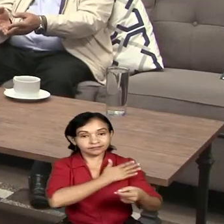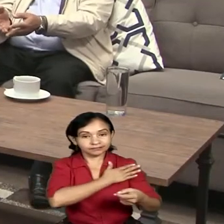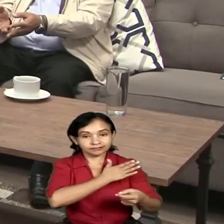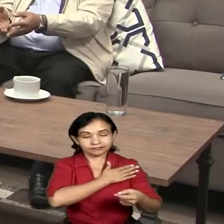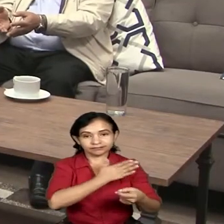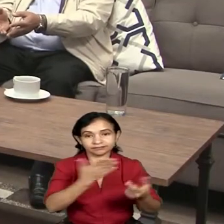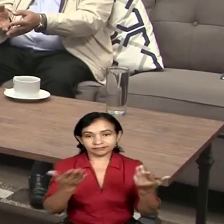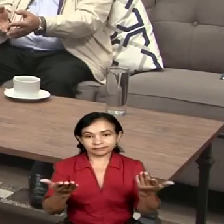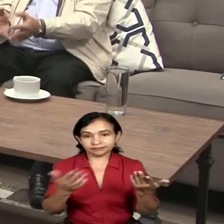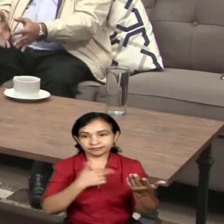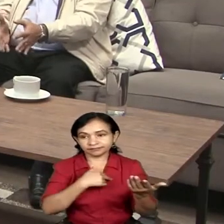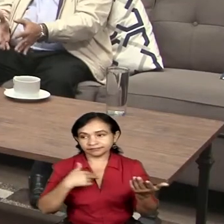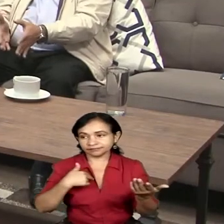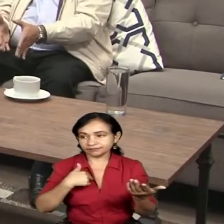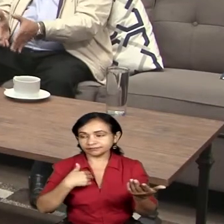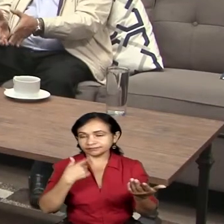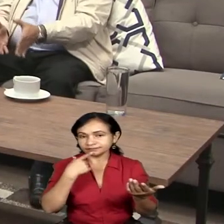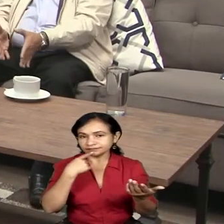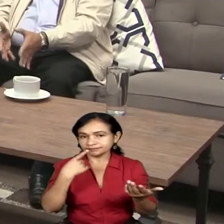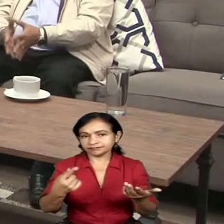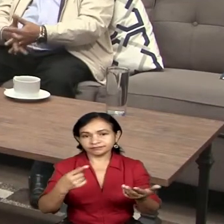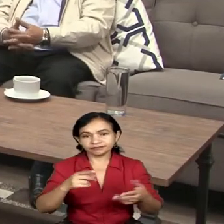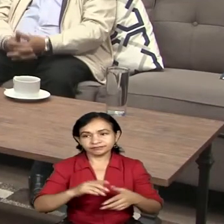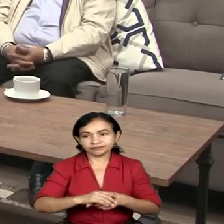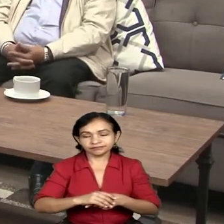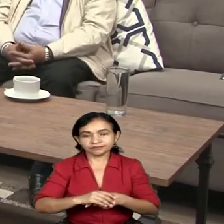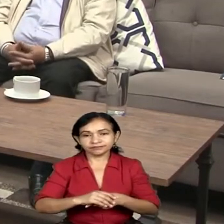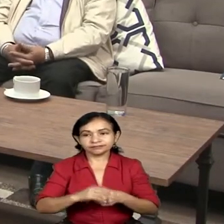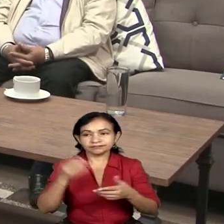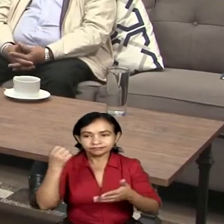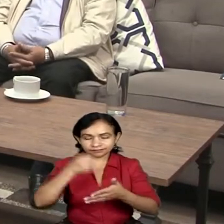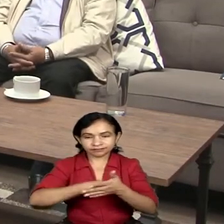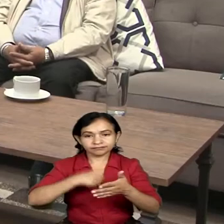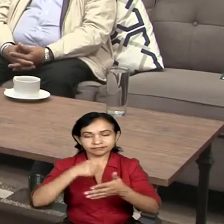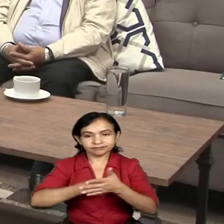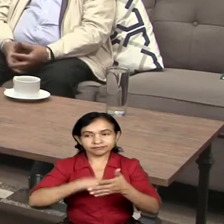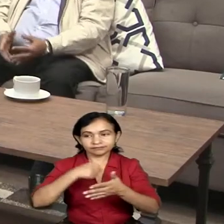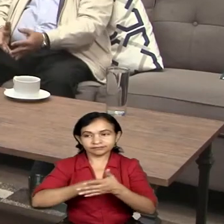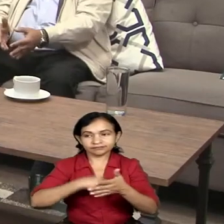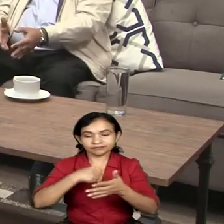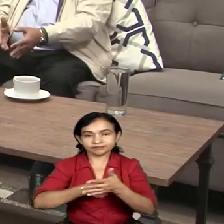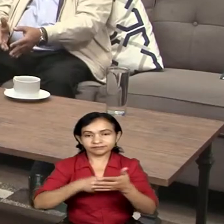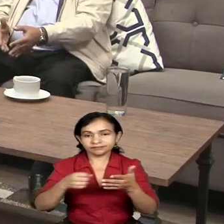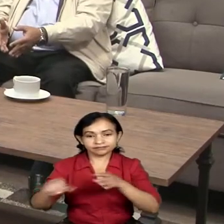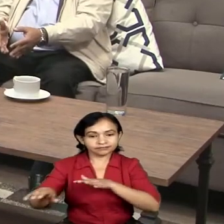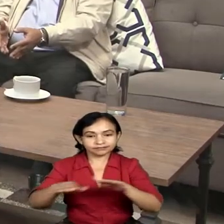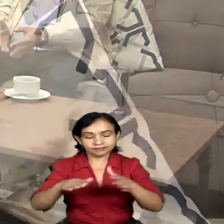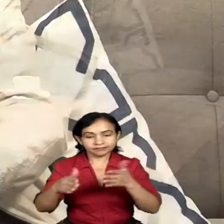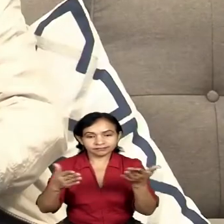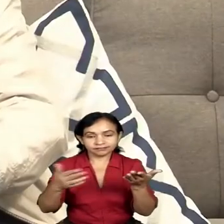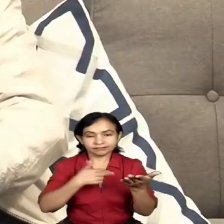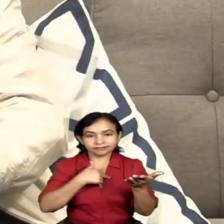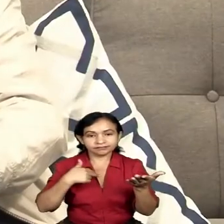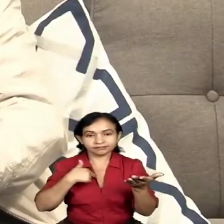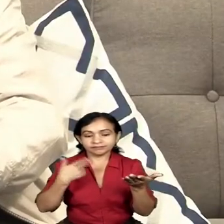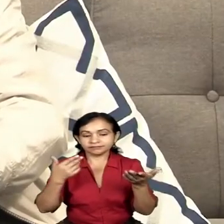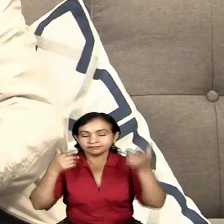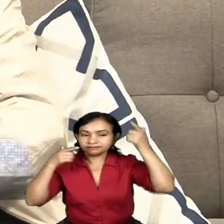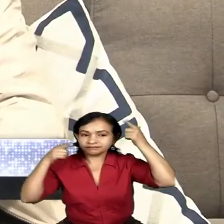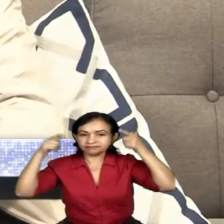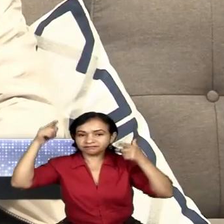retrógrada, que mi padre advierte que es contra la que hay que luchar, tampoco reivindicaba a Sandino.